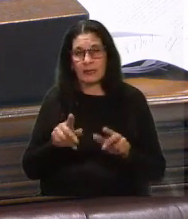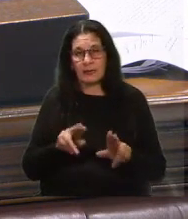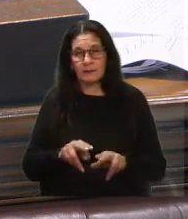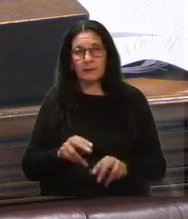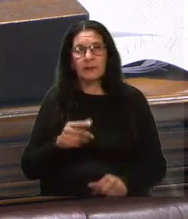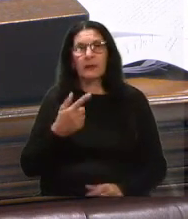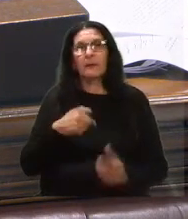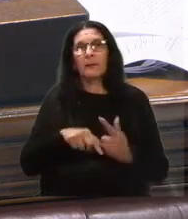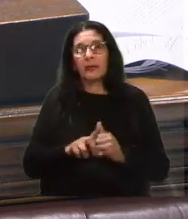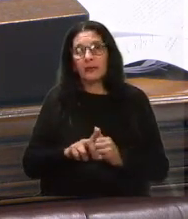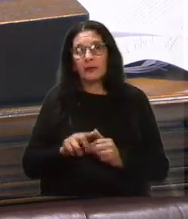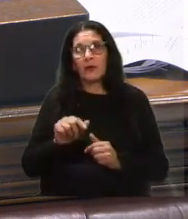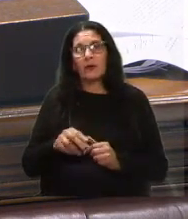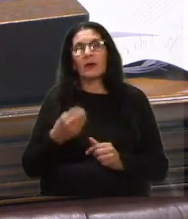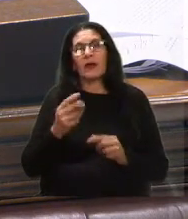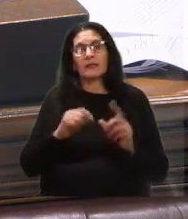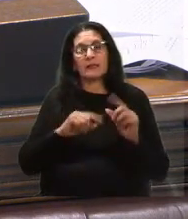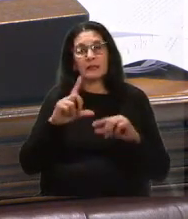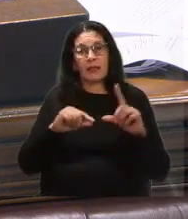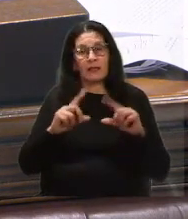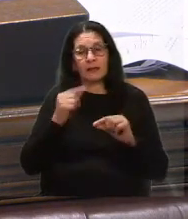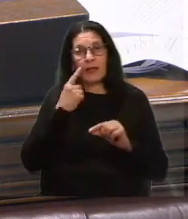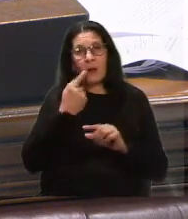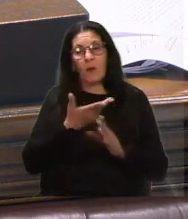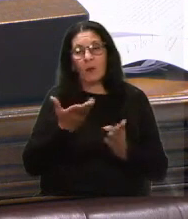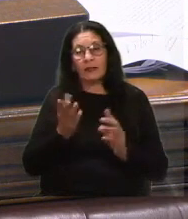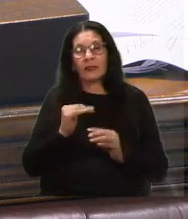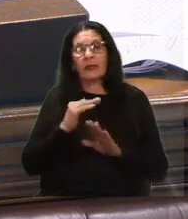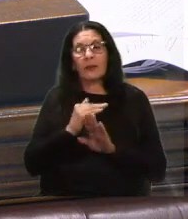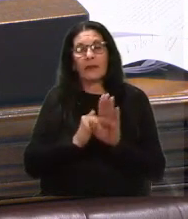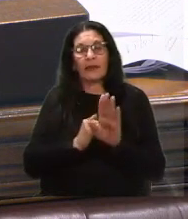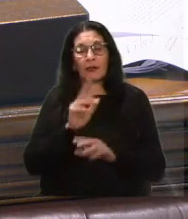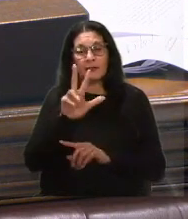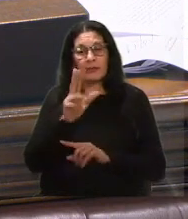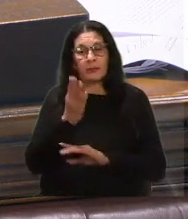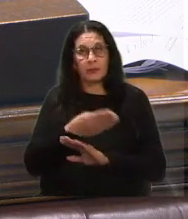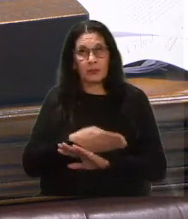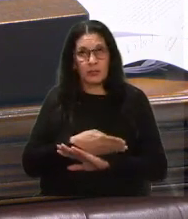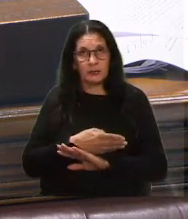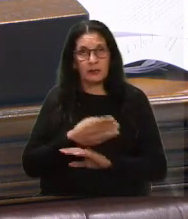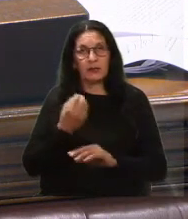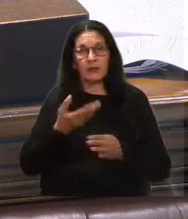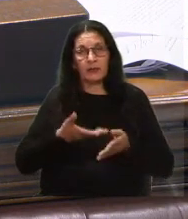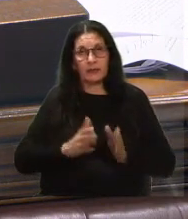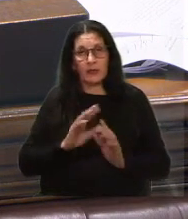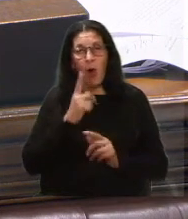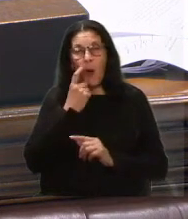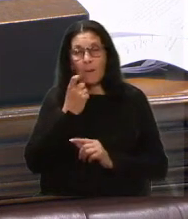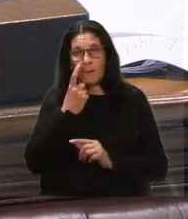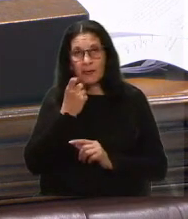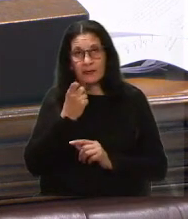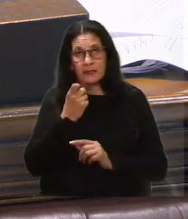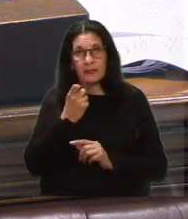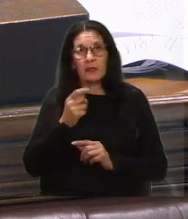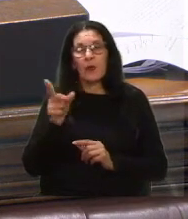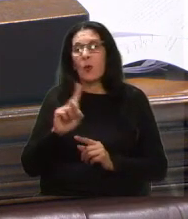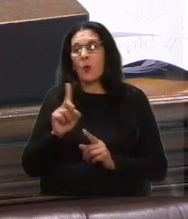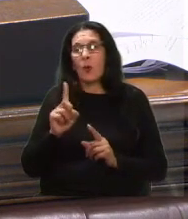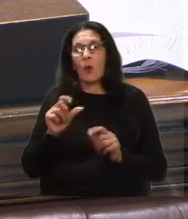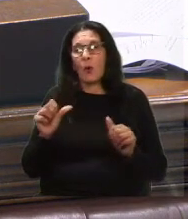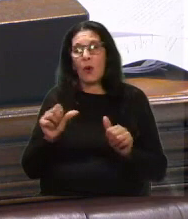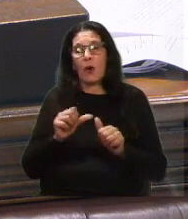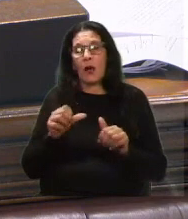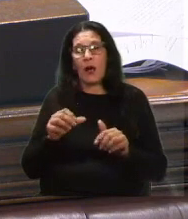del mismo sin embargo las estadísticas muestran que menos del 3% de los progenitores hombres han